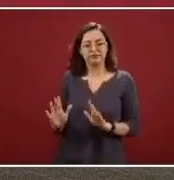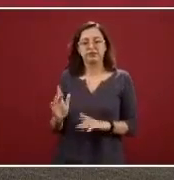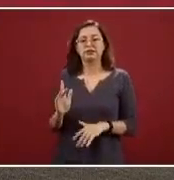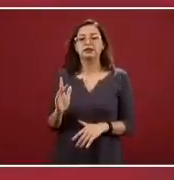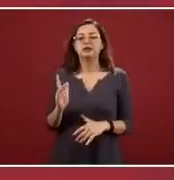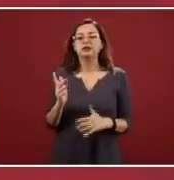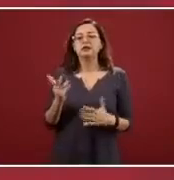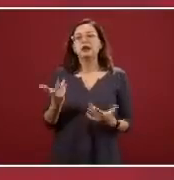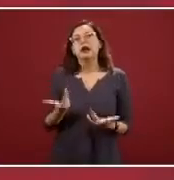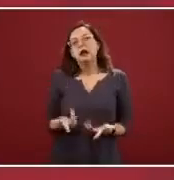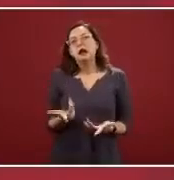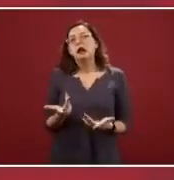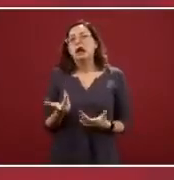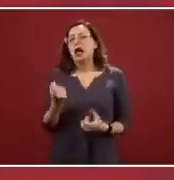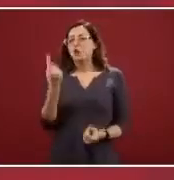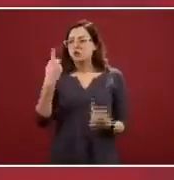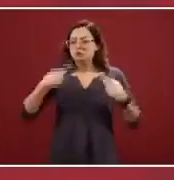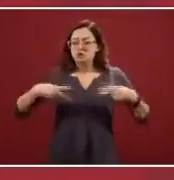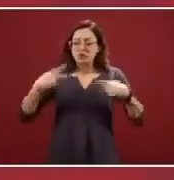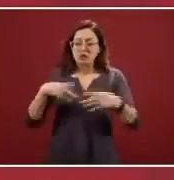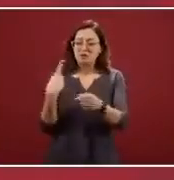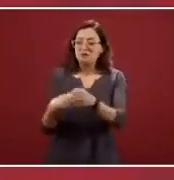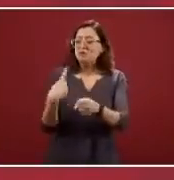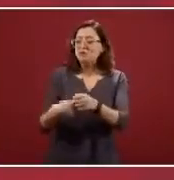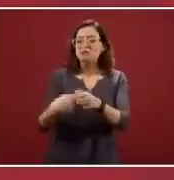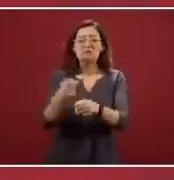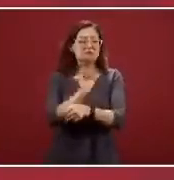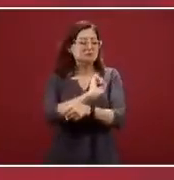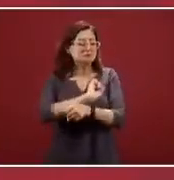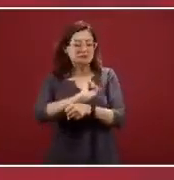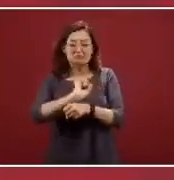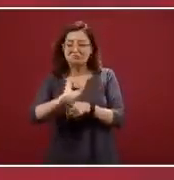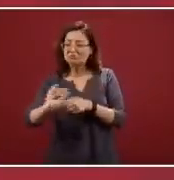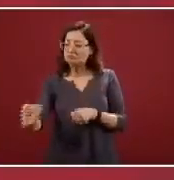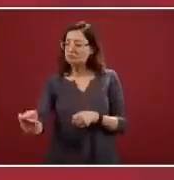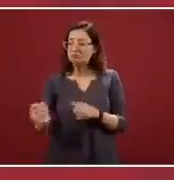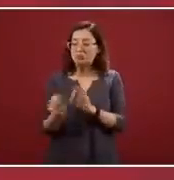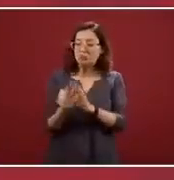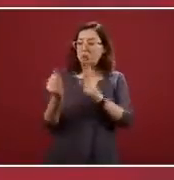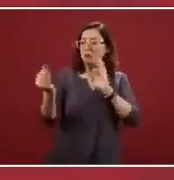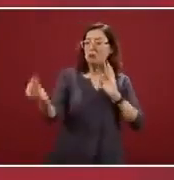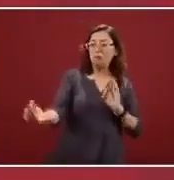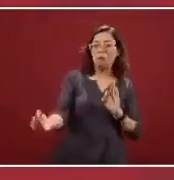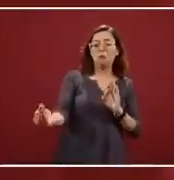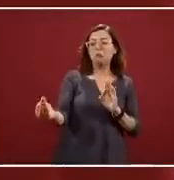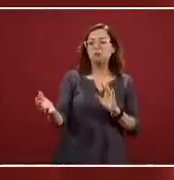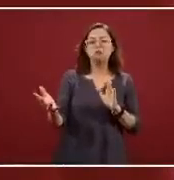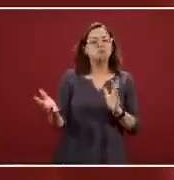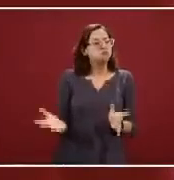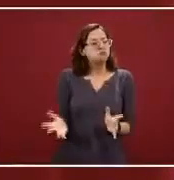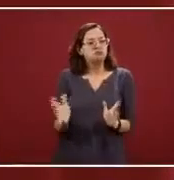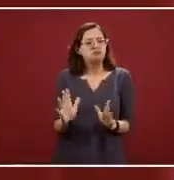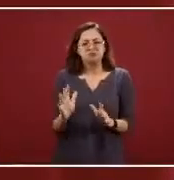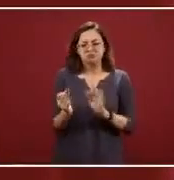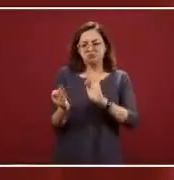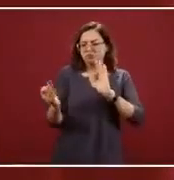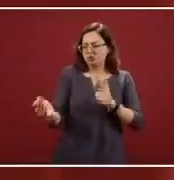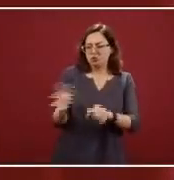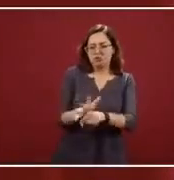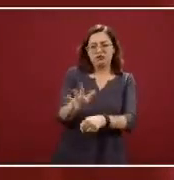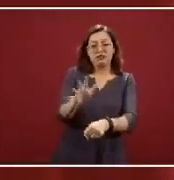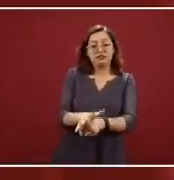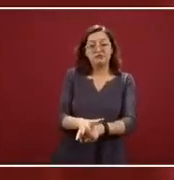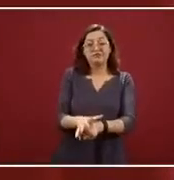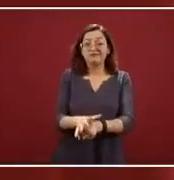intensidades muy leves o que no representan mayor distanciamiento, hasta aquellas que en su momento podrían significar